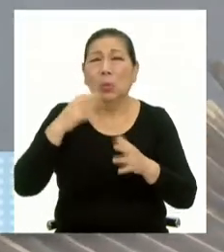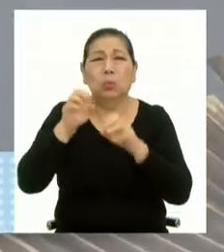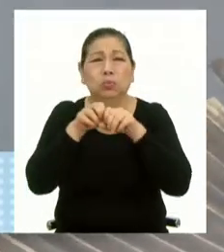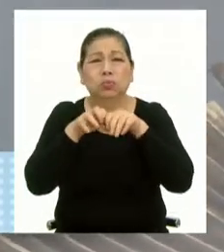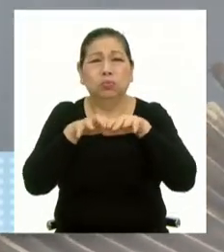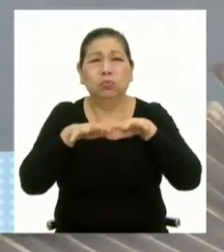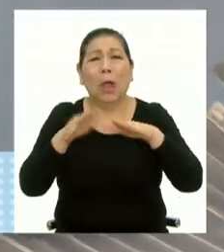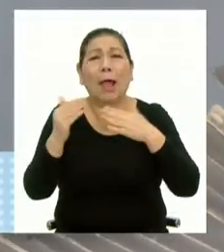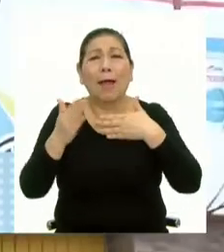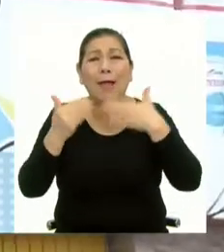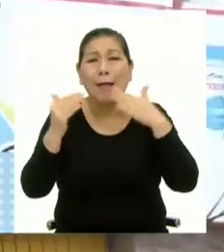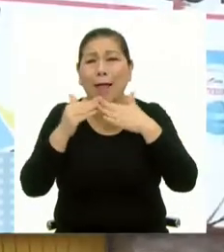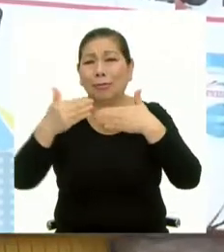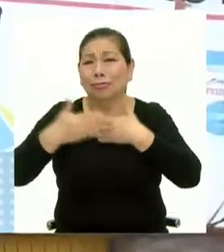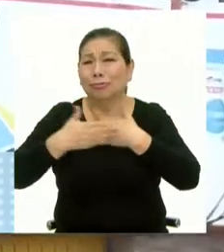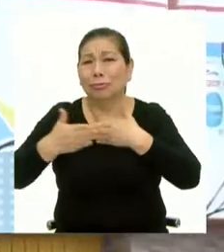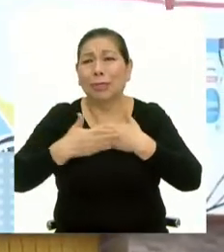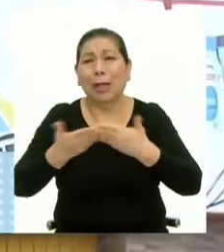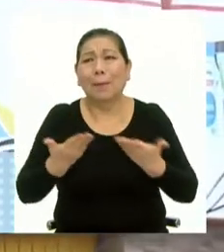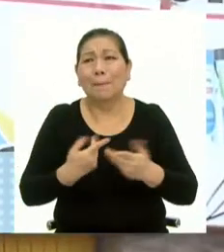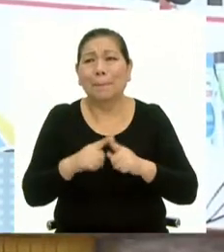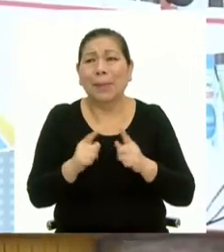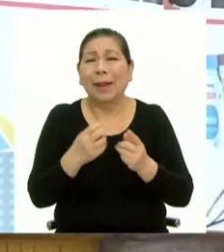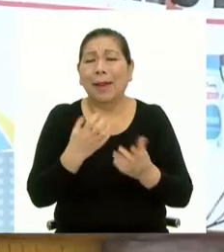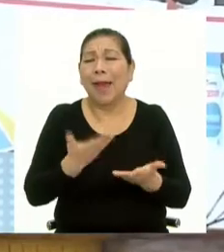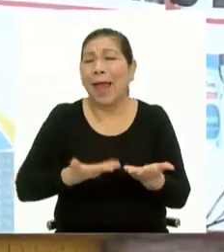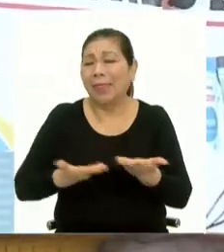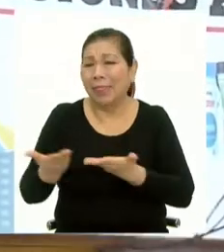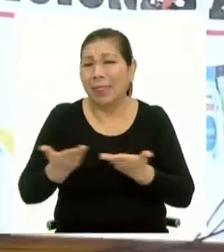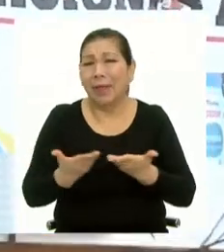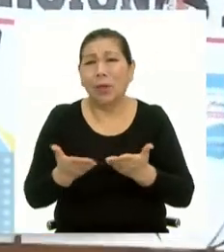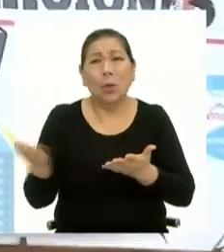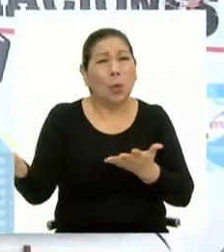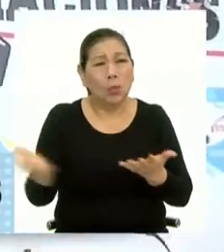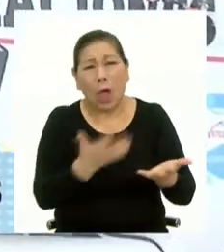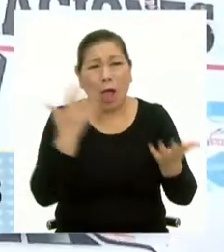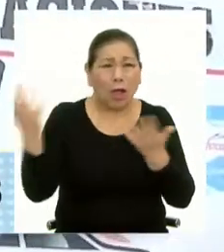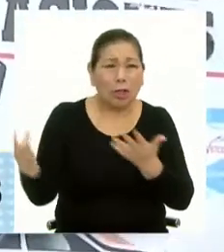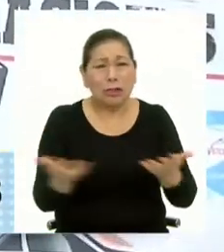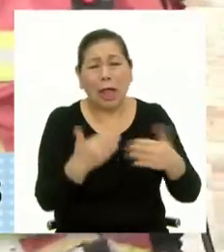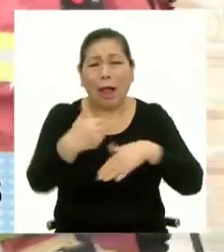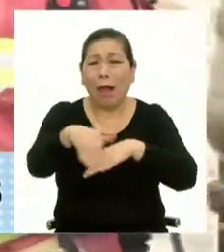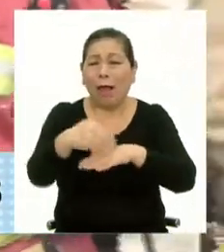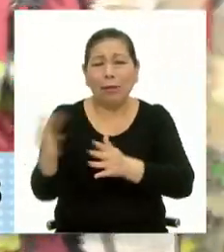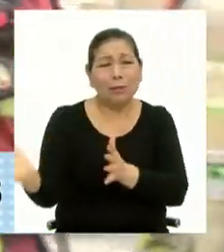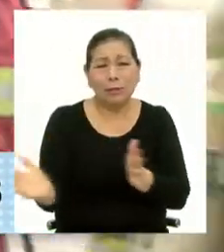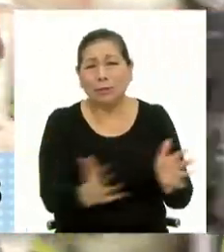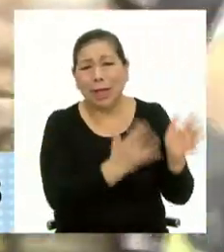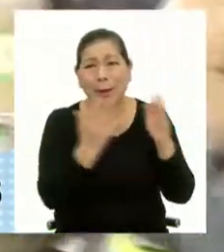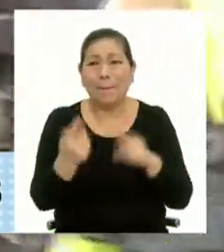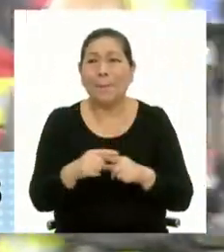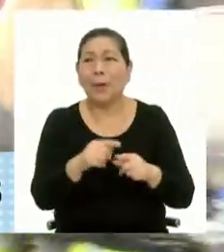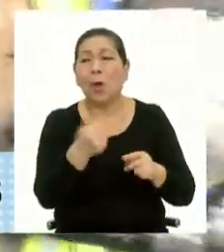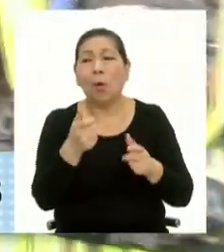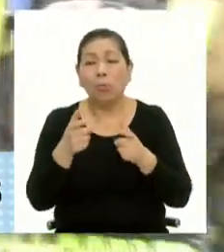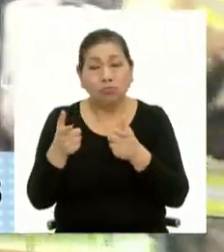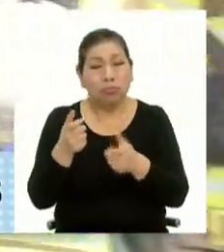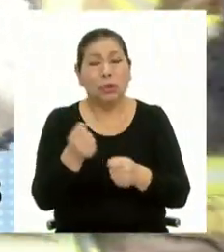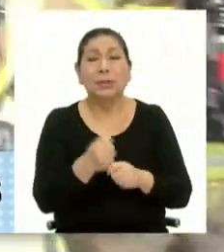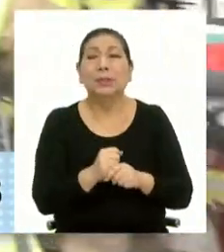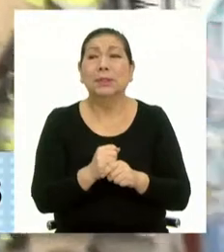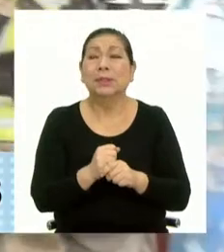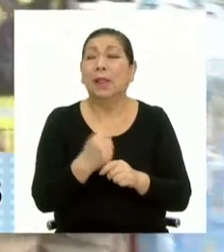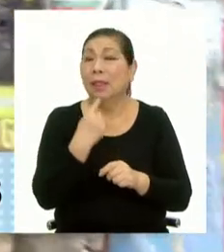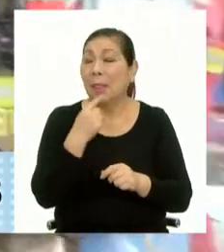hacia las viviendas aledañas y los comerciantes de las tiendas comenzaron a sacar sus productos a las calles. tras controlar el incendio. No